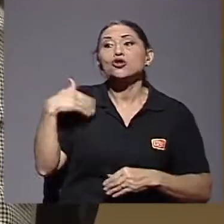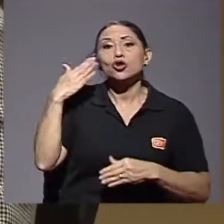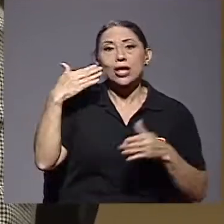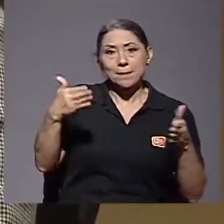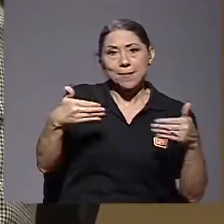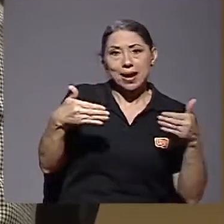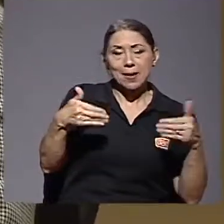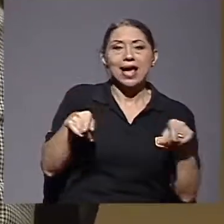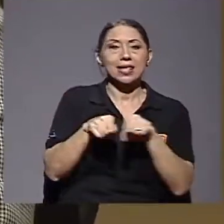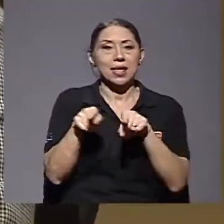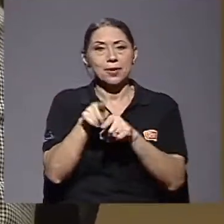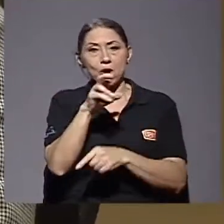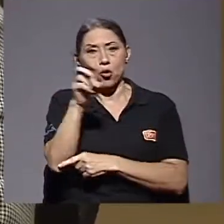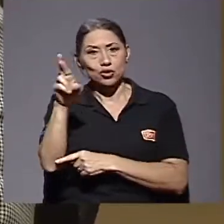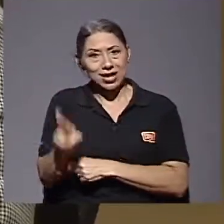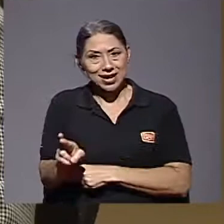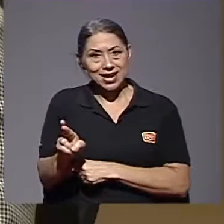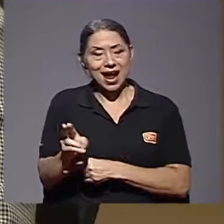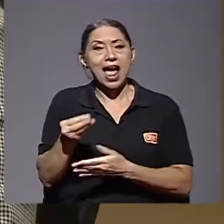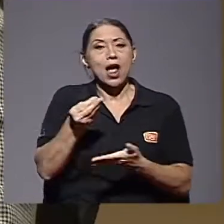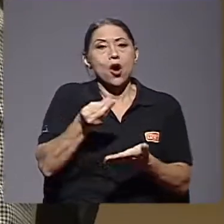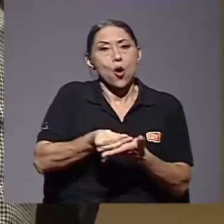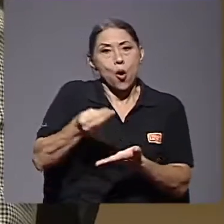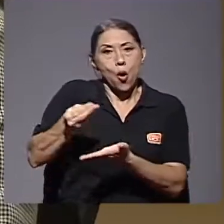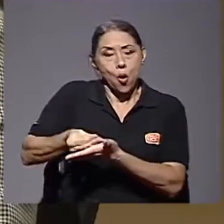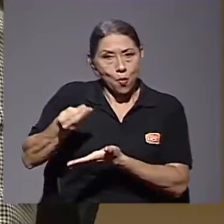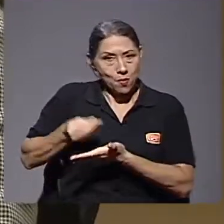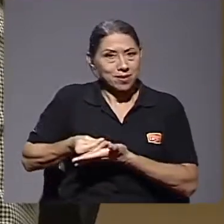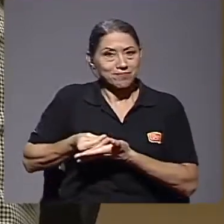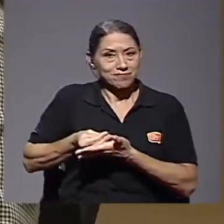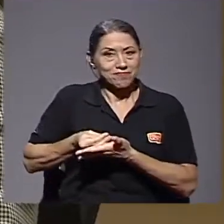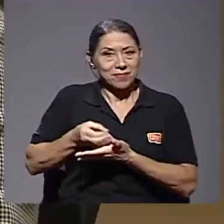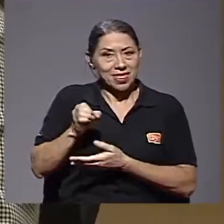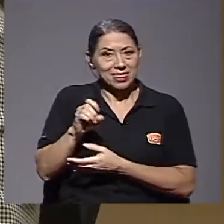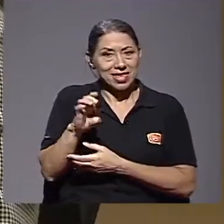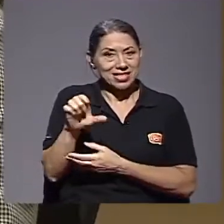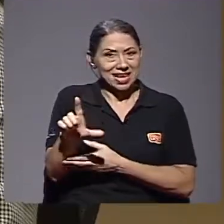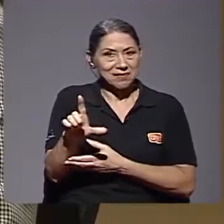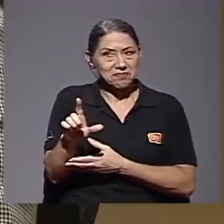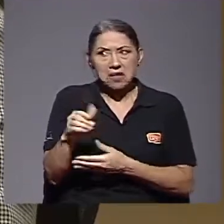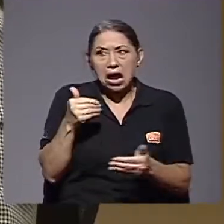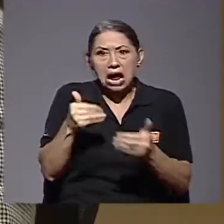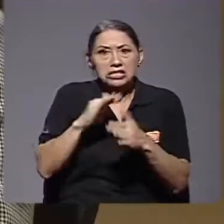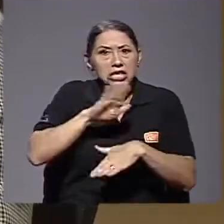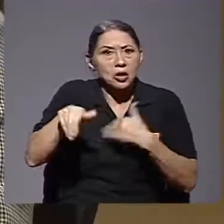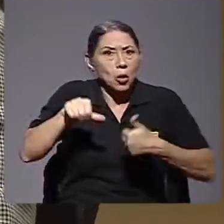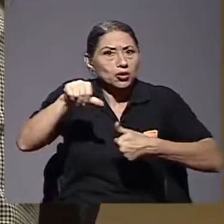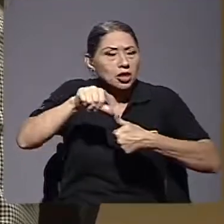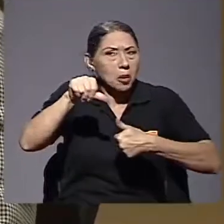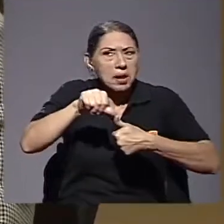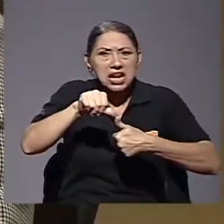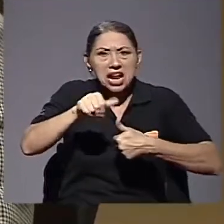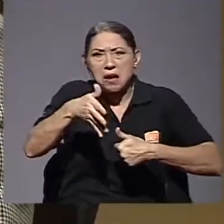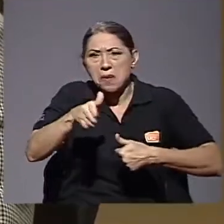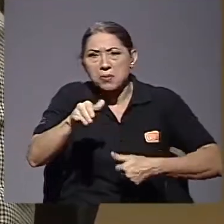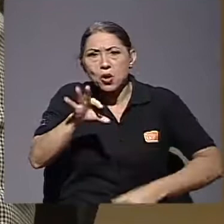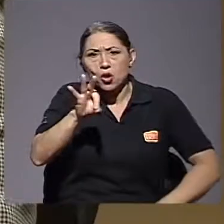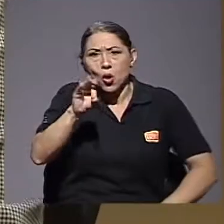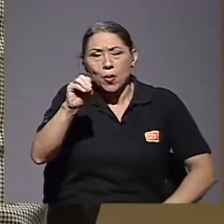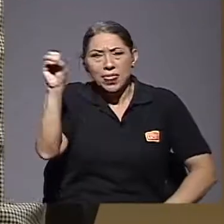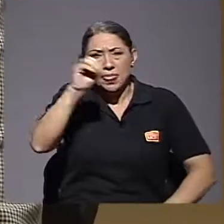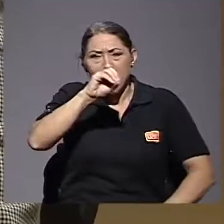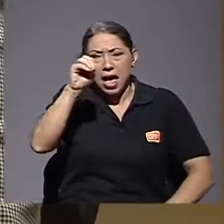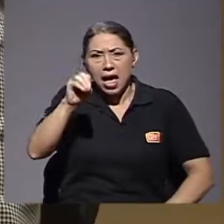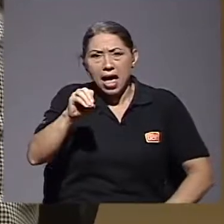Costa Rica importan los diésel prácticamente todo Centroamérica, un 90%,